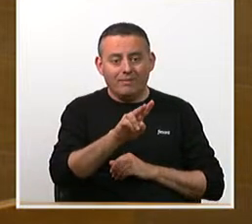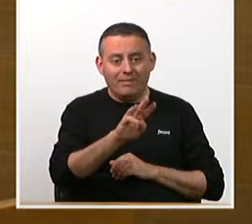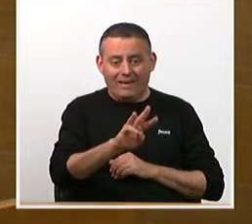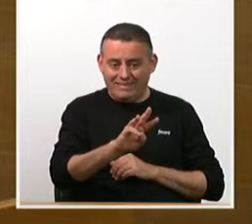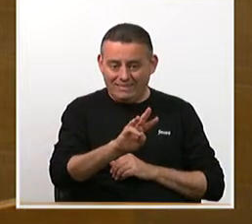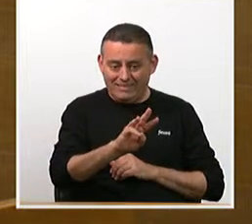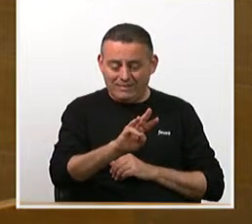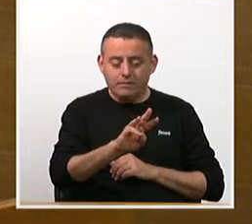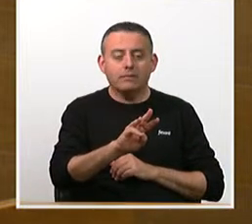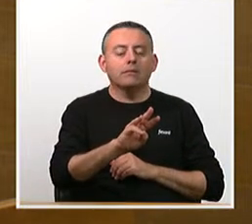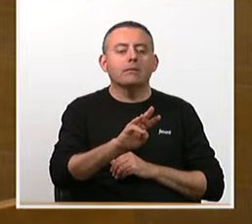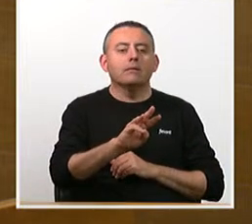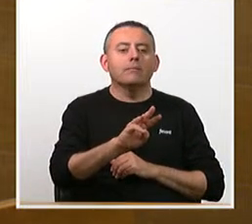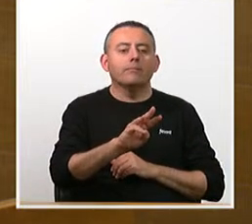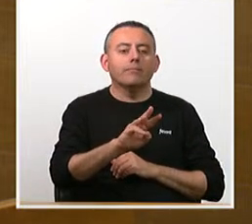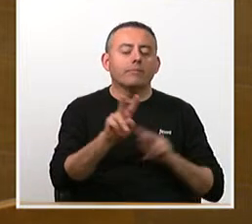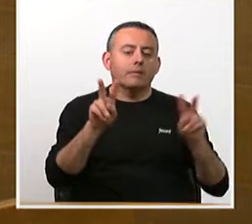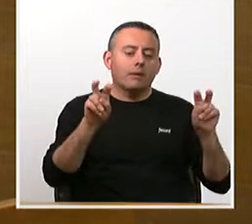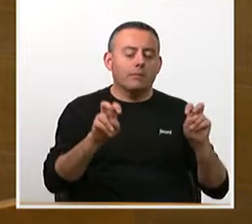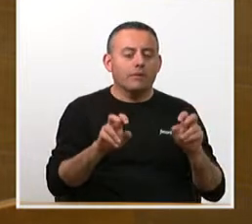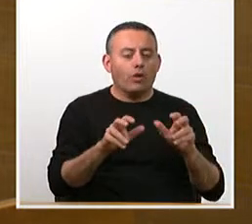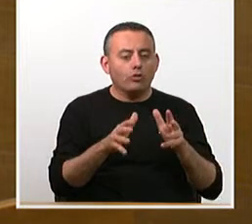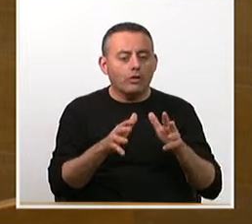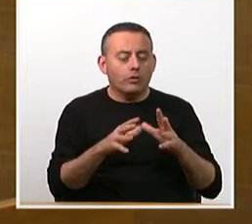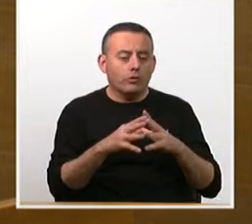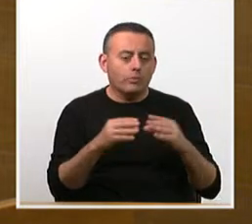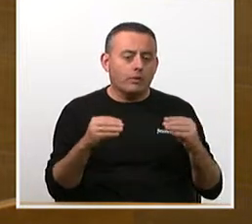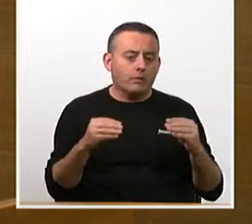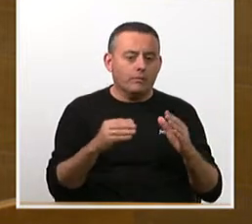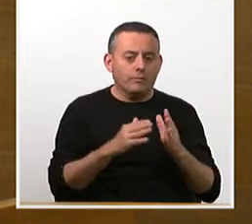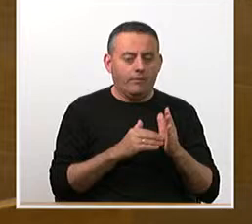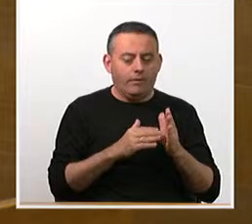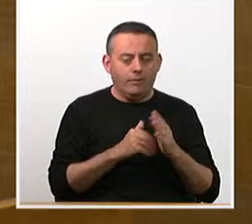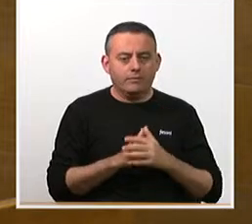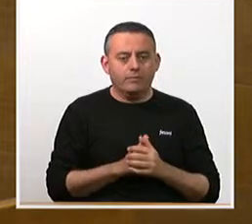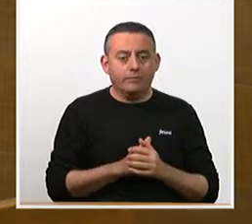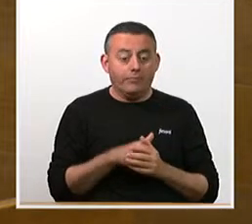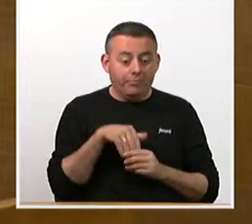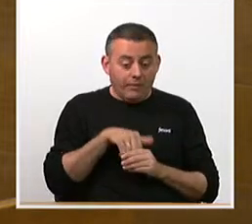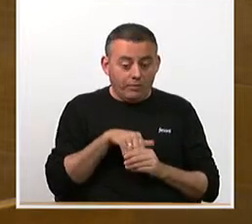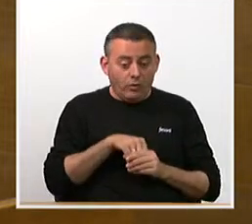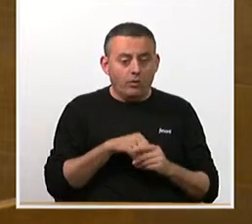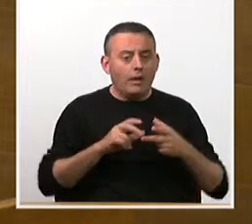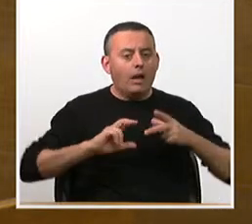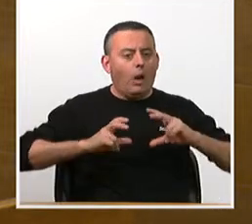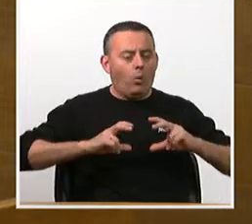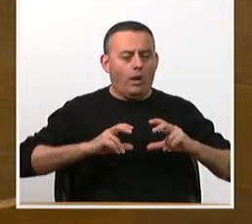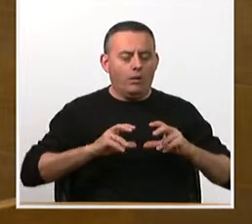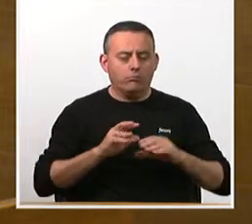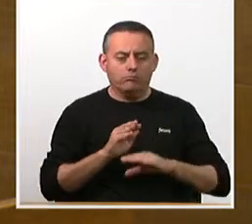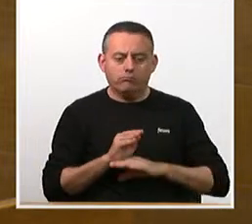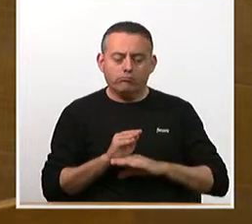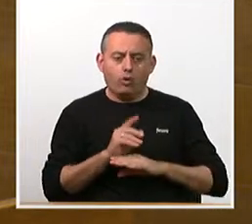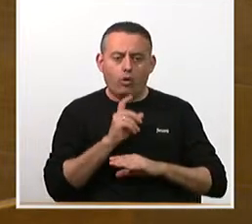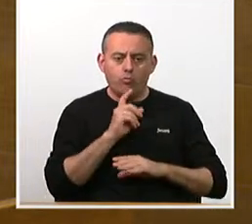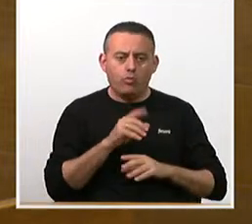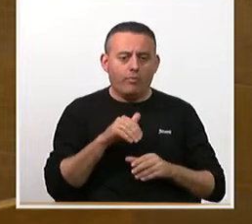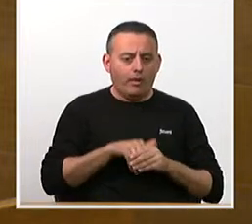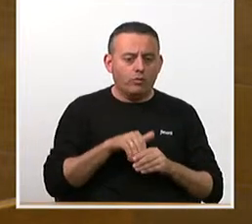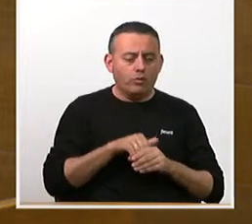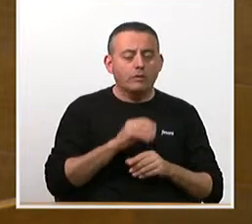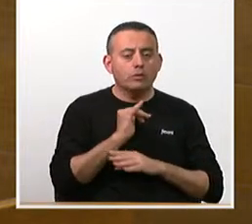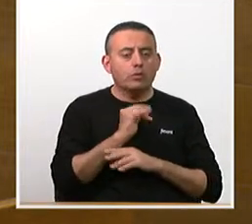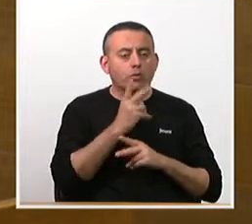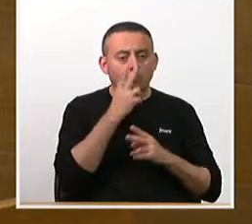públicas valencianas y en esa disposición digamos se regula una composición donde están representadas las instituciones